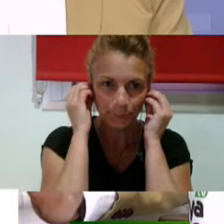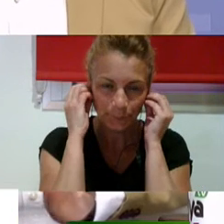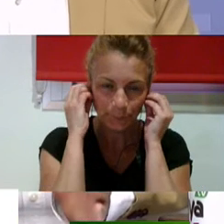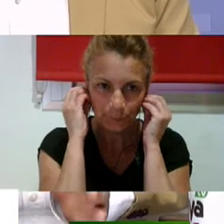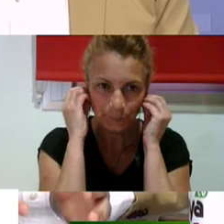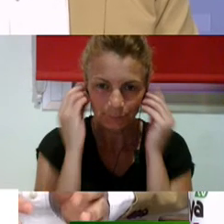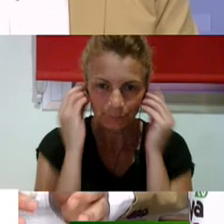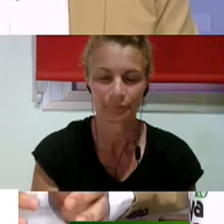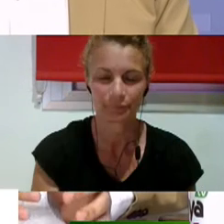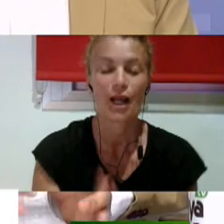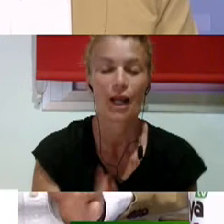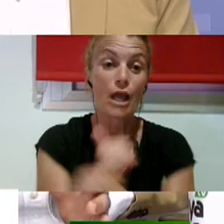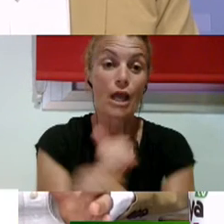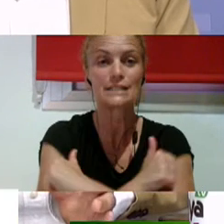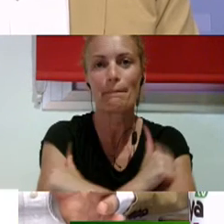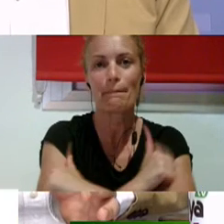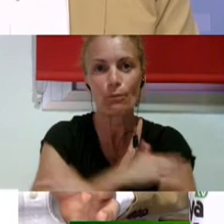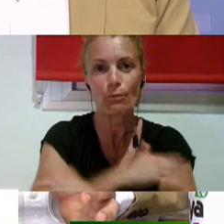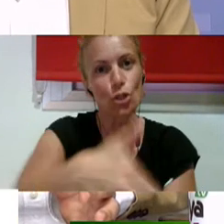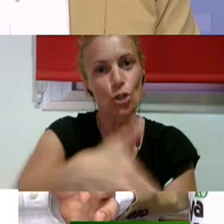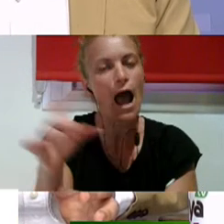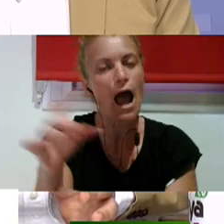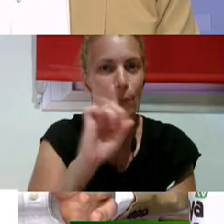Bueno, pues esperemos que ese pronto sea pronto de verdad.